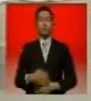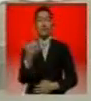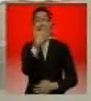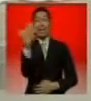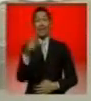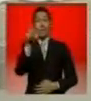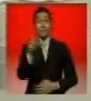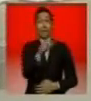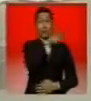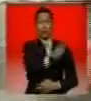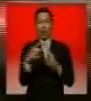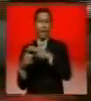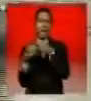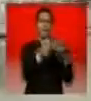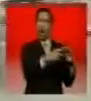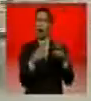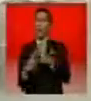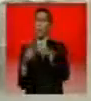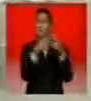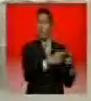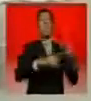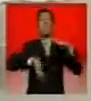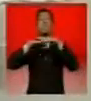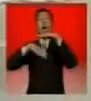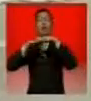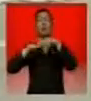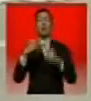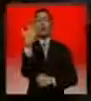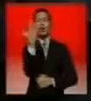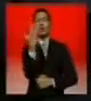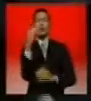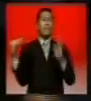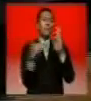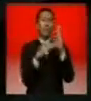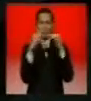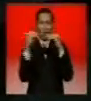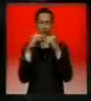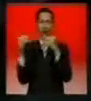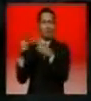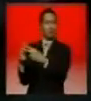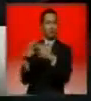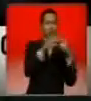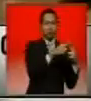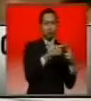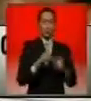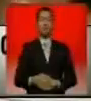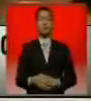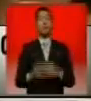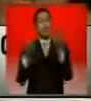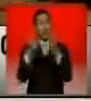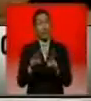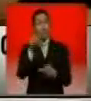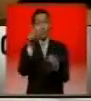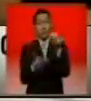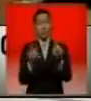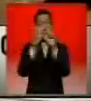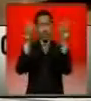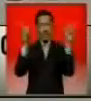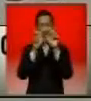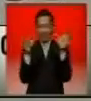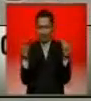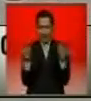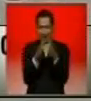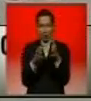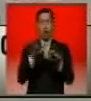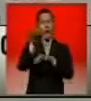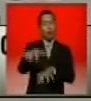han beneficiado de estos créditos, con montos máximos de hasta $15,000. La ayuda también está dirigida a microempresarios, agricultores, ganaderos